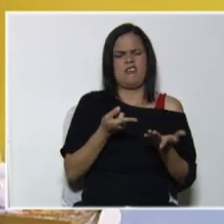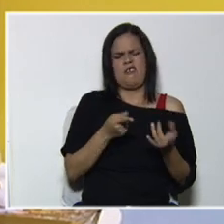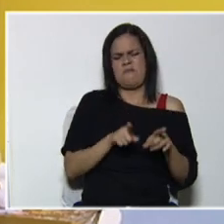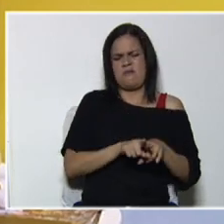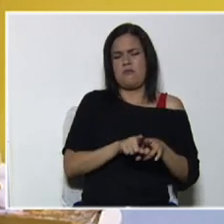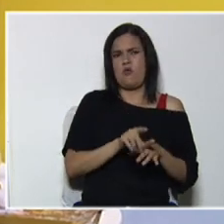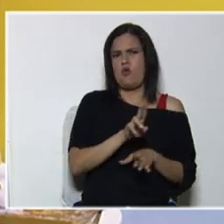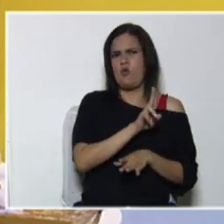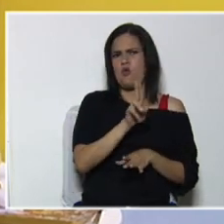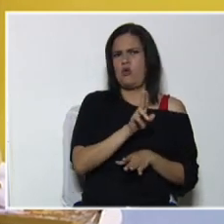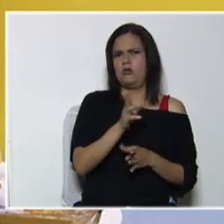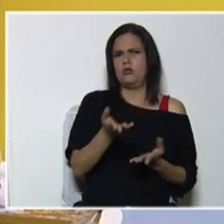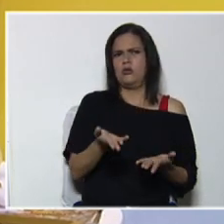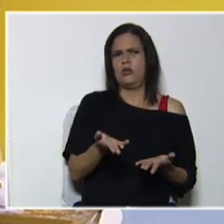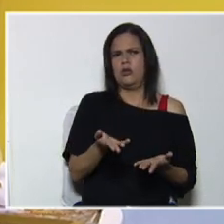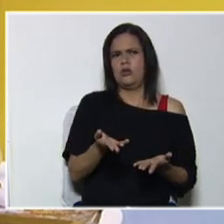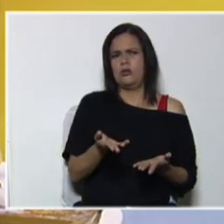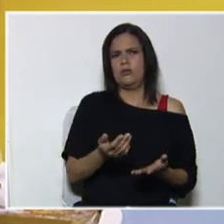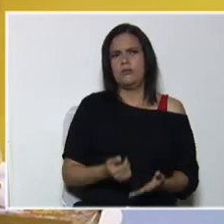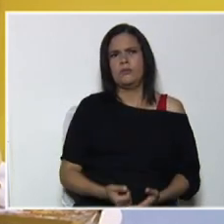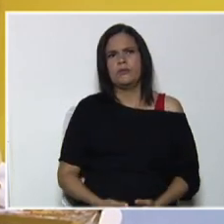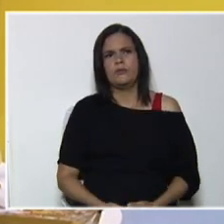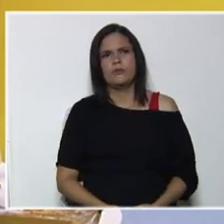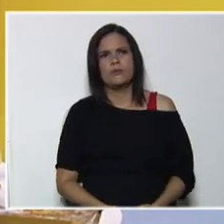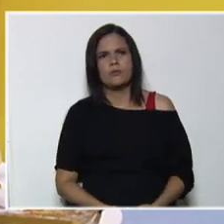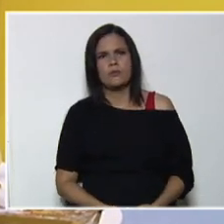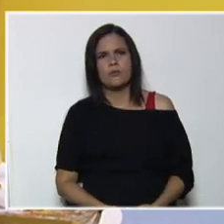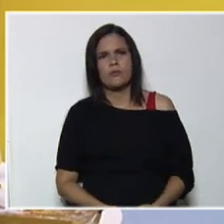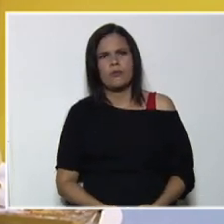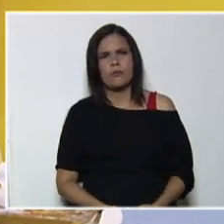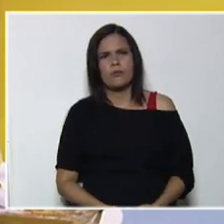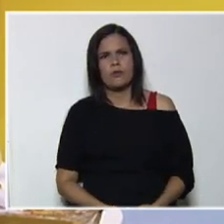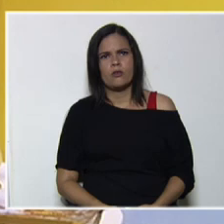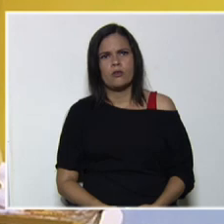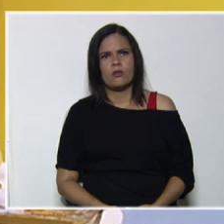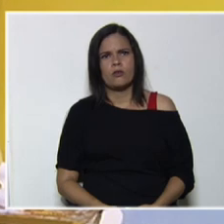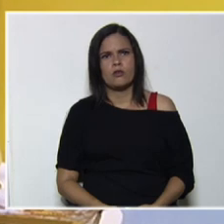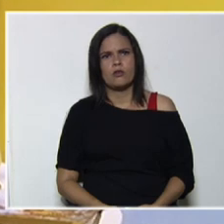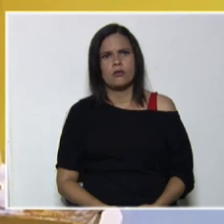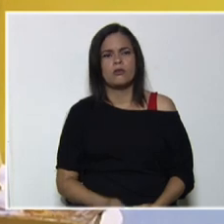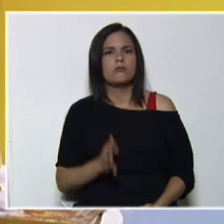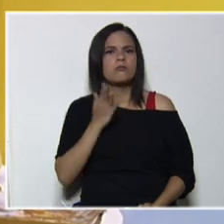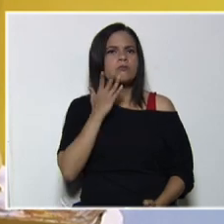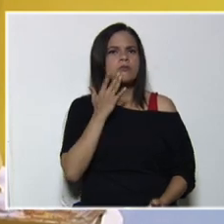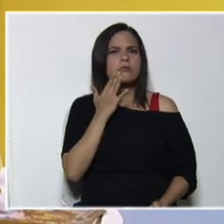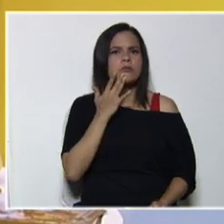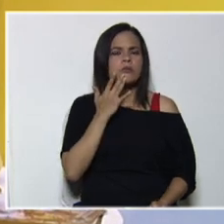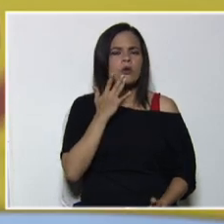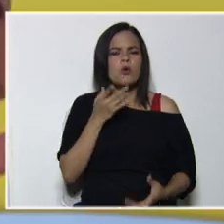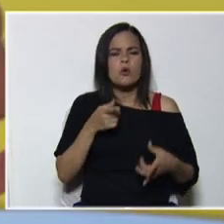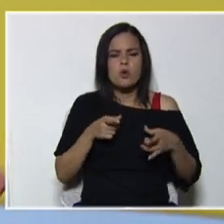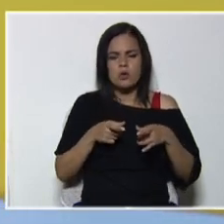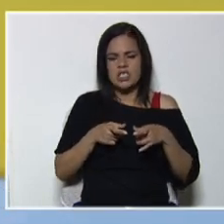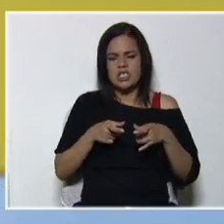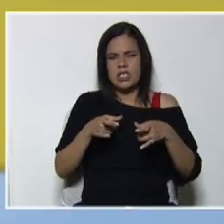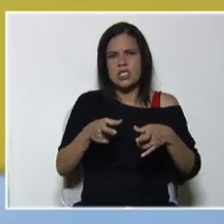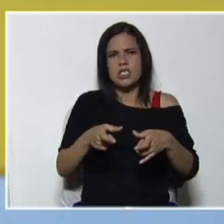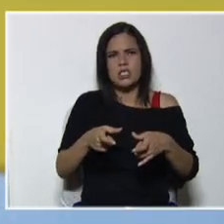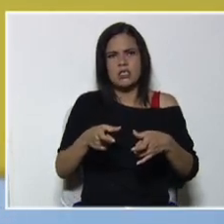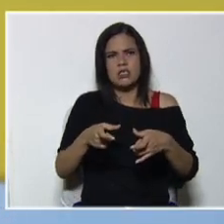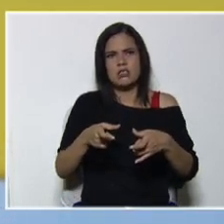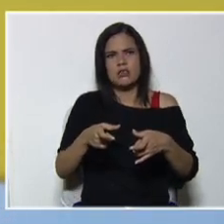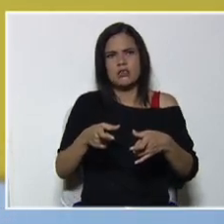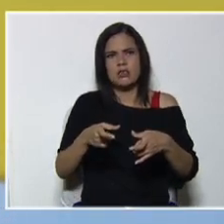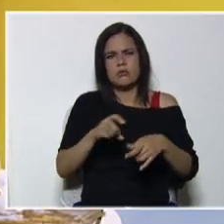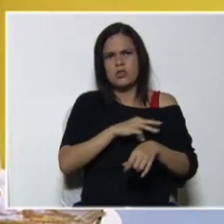utilidad que tiene los demás elementos que hemos presentado. Por ejemplo, un CD. ¿Con un CD no vamos a